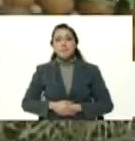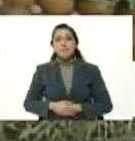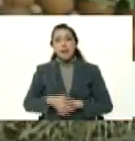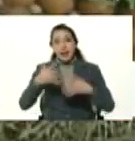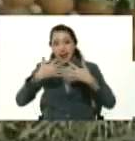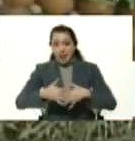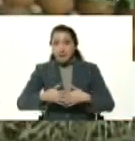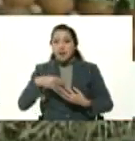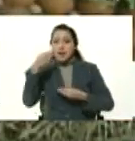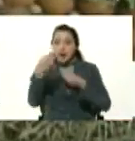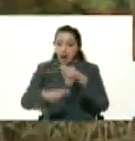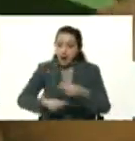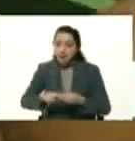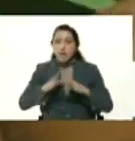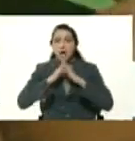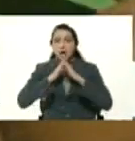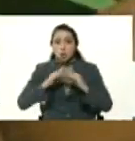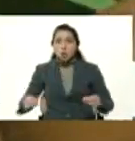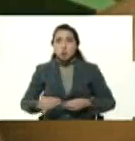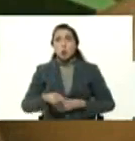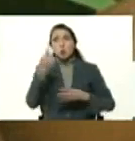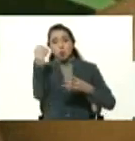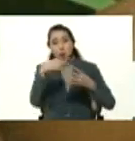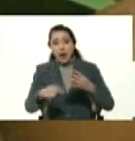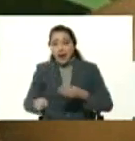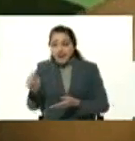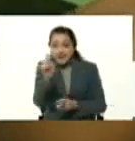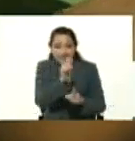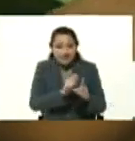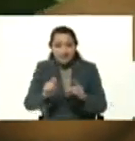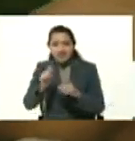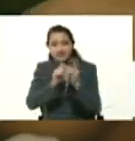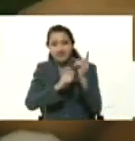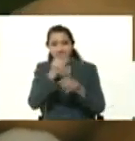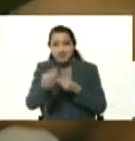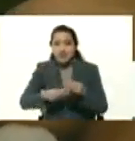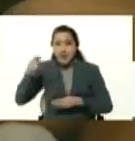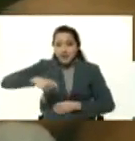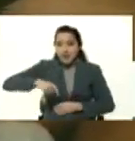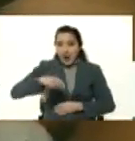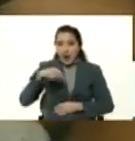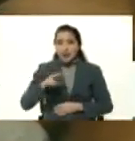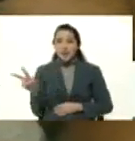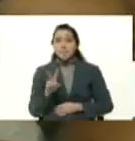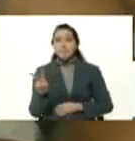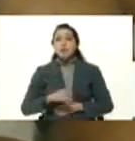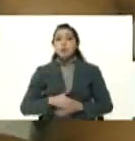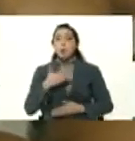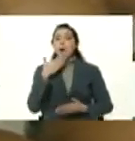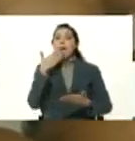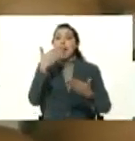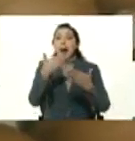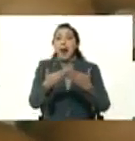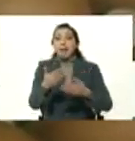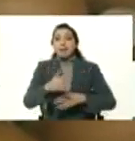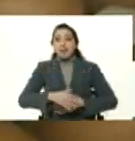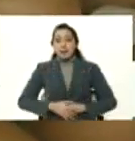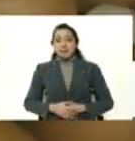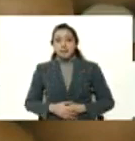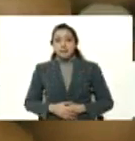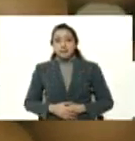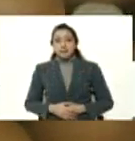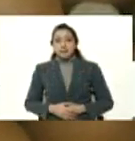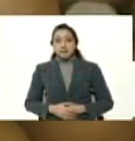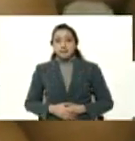le garantiza todos los fertilizantes requeridos para nuestro querido país. Muchísimas gracias, mi comandante en jefe.